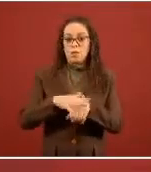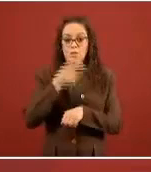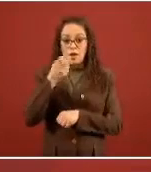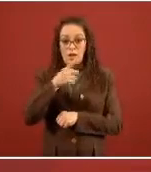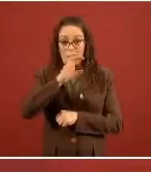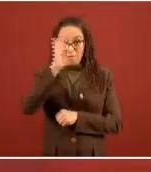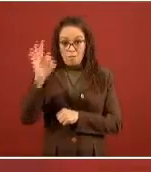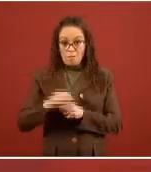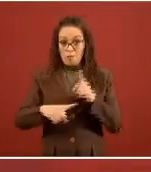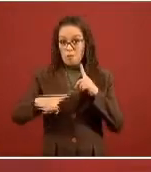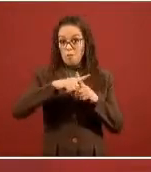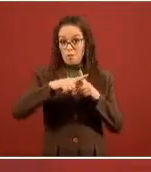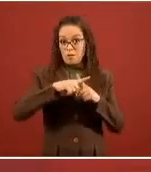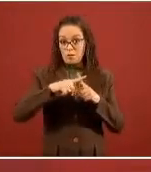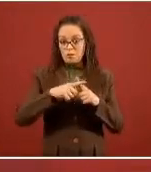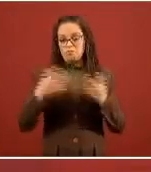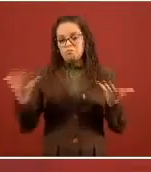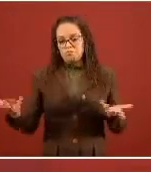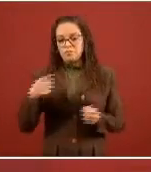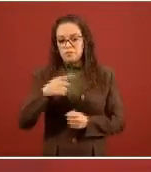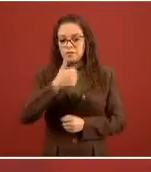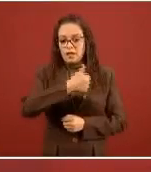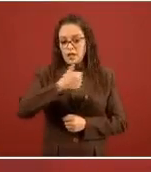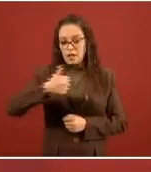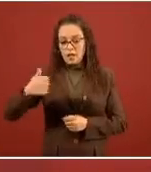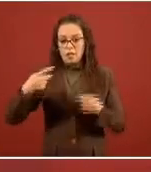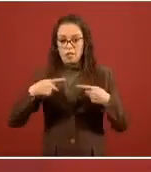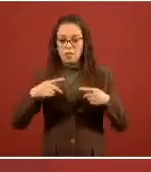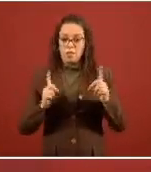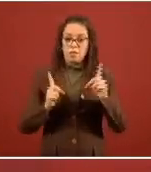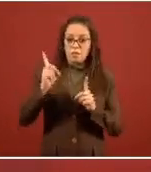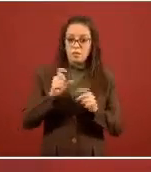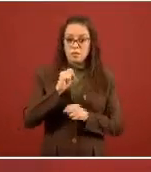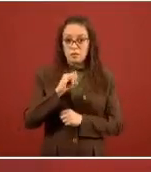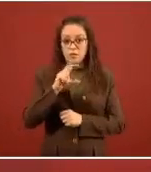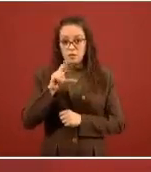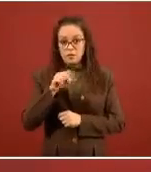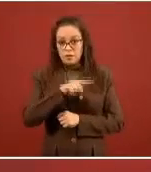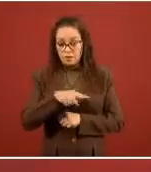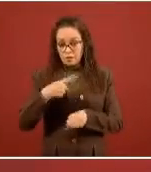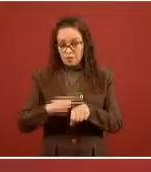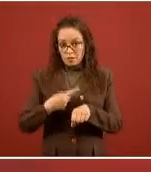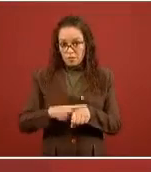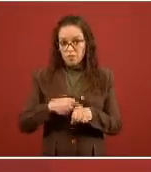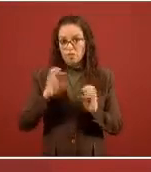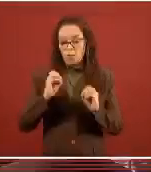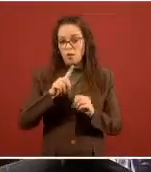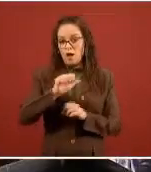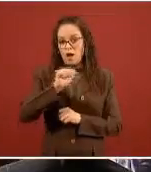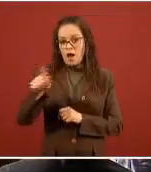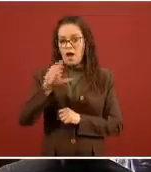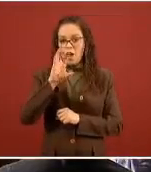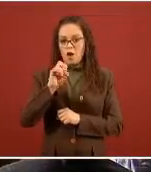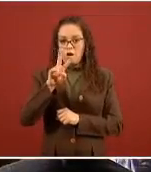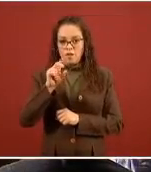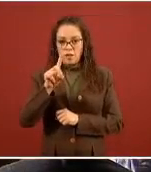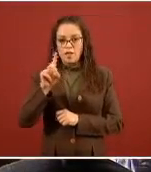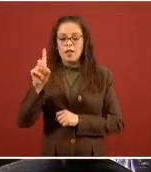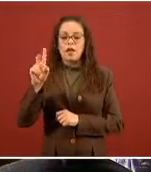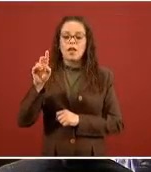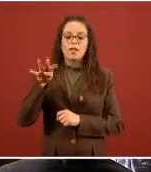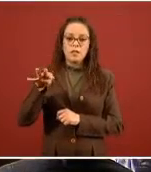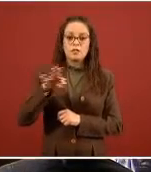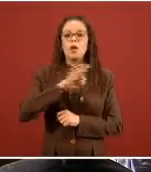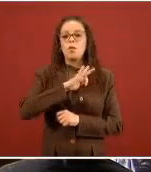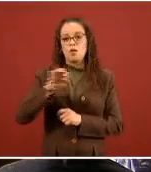incrementa, entonces la cantidad de los casos sospechosos que realmente serían confirmados a COVID-19 pudiera ser mayor. Pero